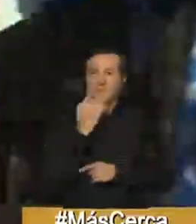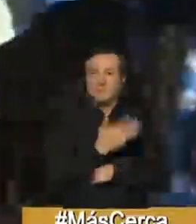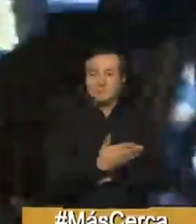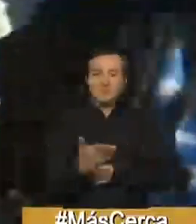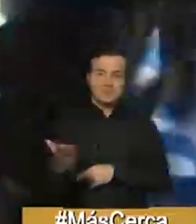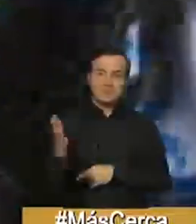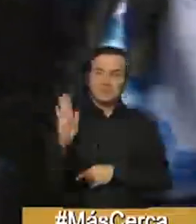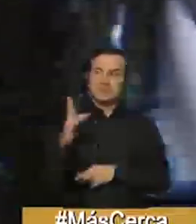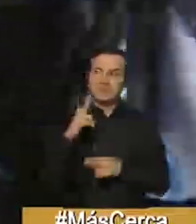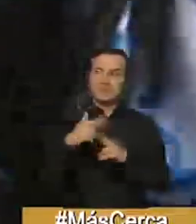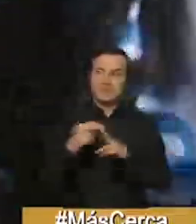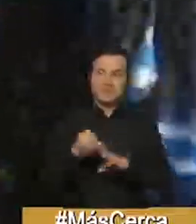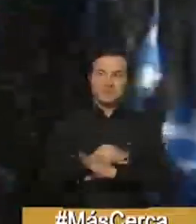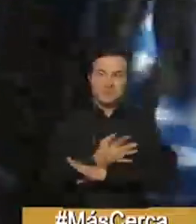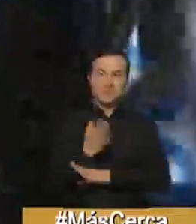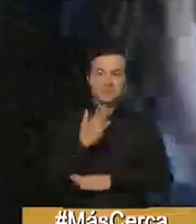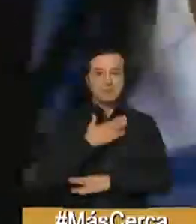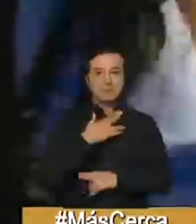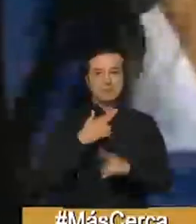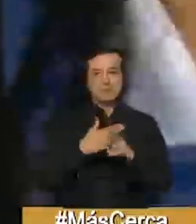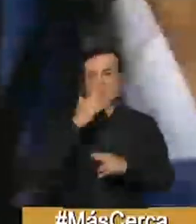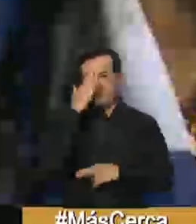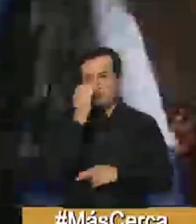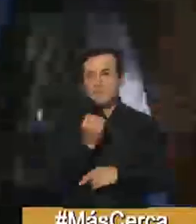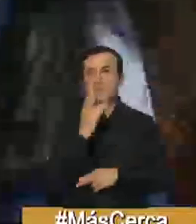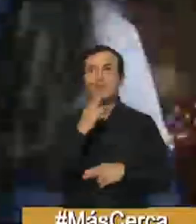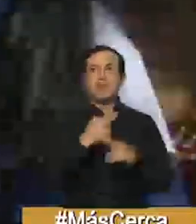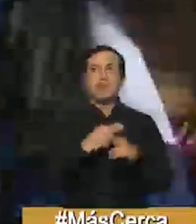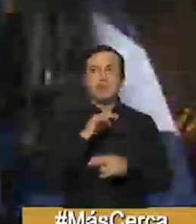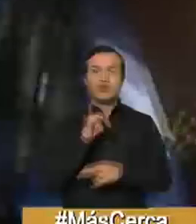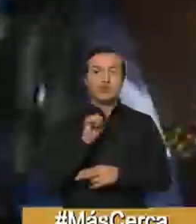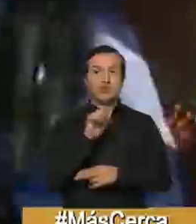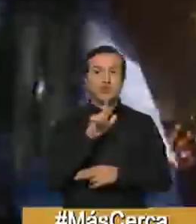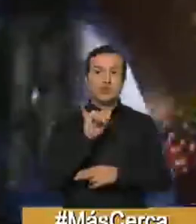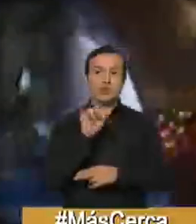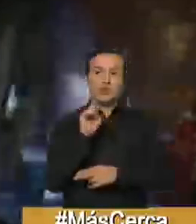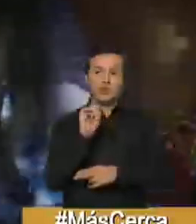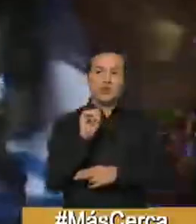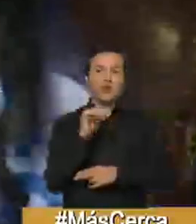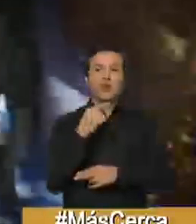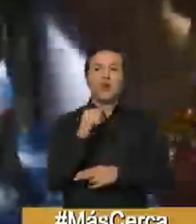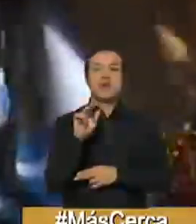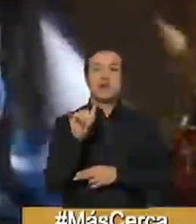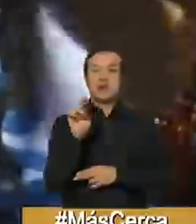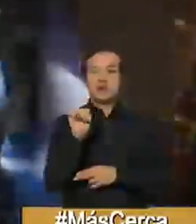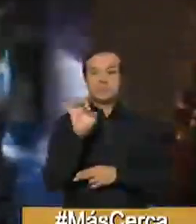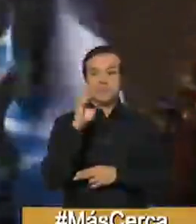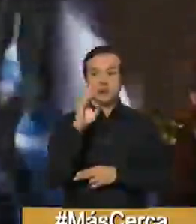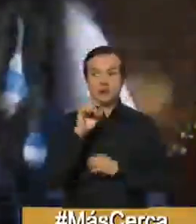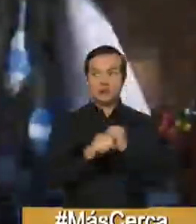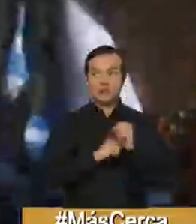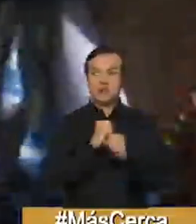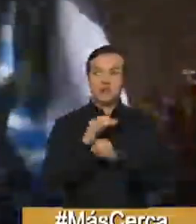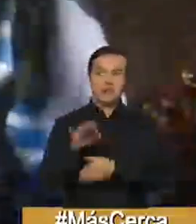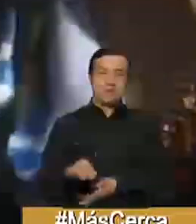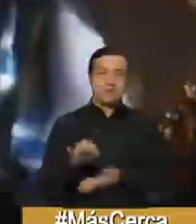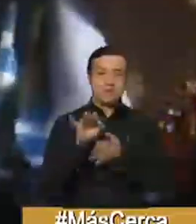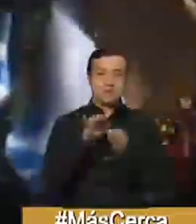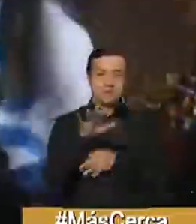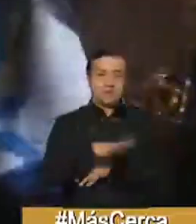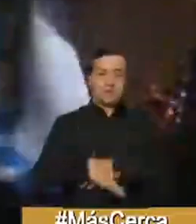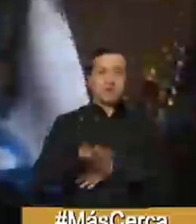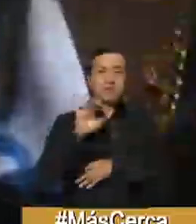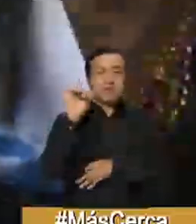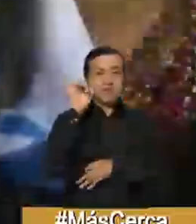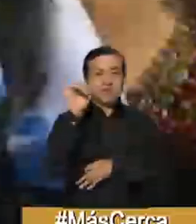nombre, recomendación? Muy buenos días, mi nombre es Jocelyn Cedeño Gualiazamín, tengo 18 años, represento a la parroquia de